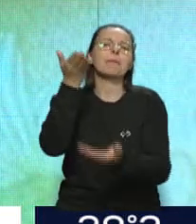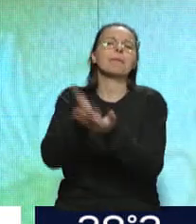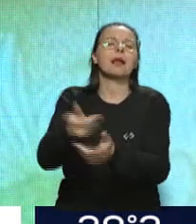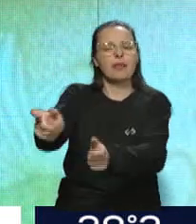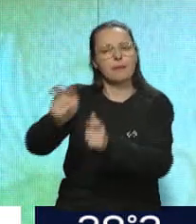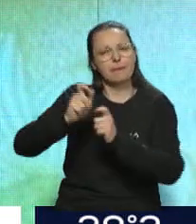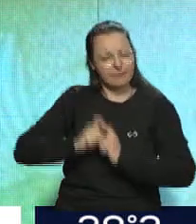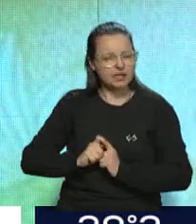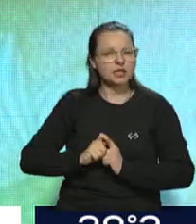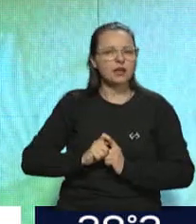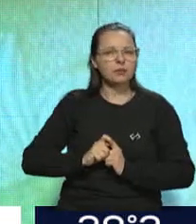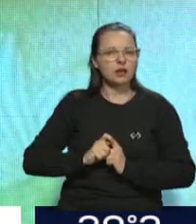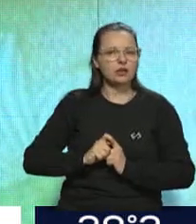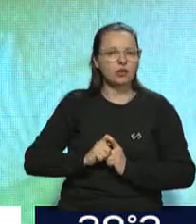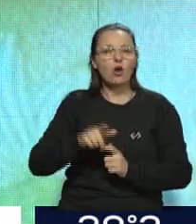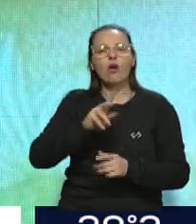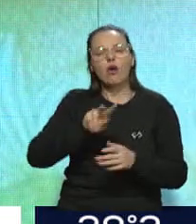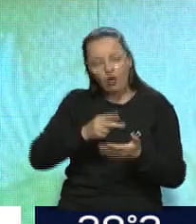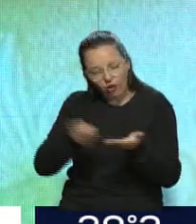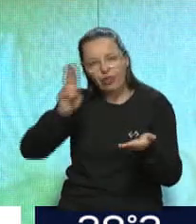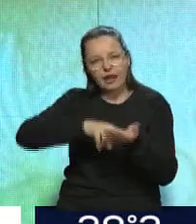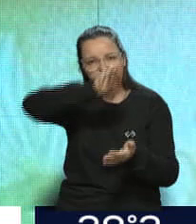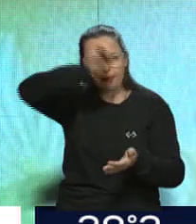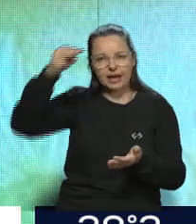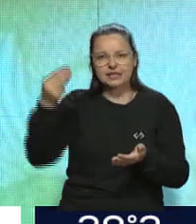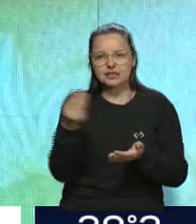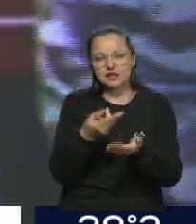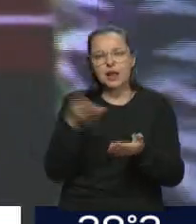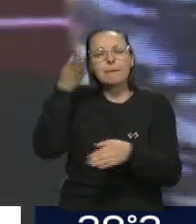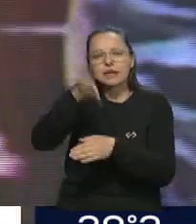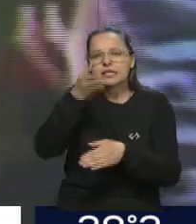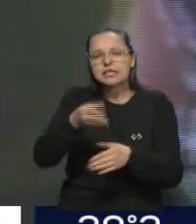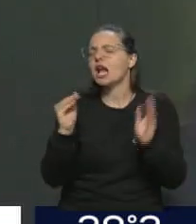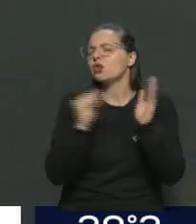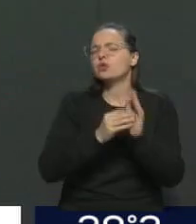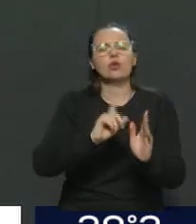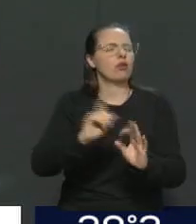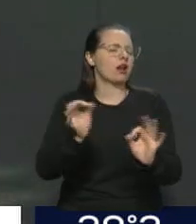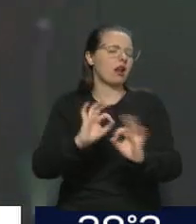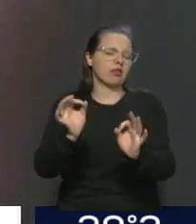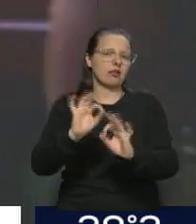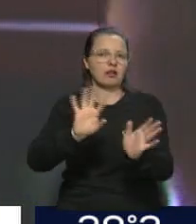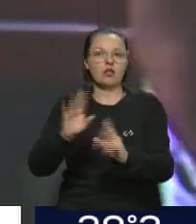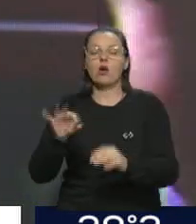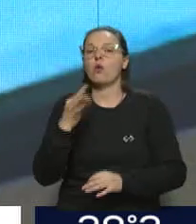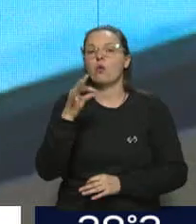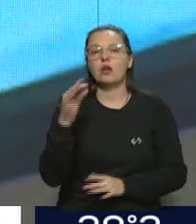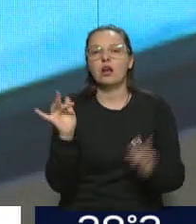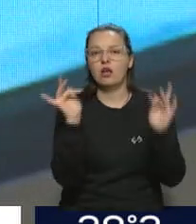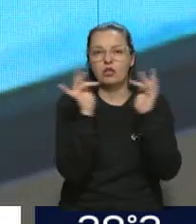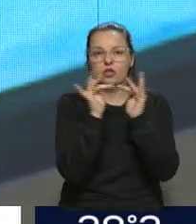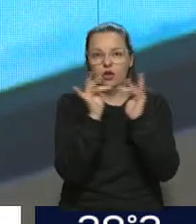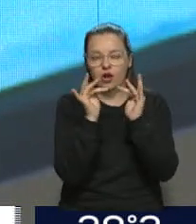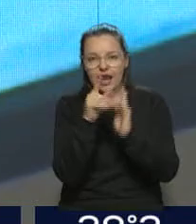que acercarte a una oficina de manera presencial ni sacar turno. Eso lo vas a poder hacer directamente de